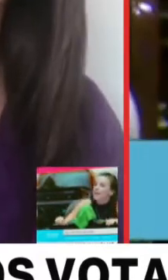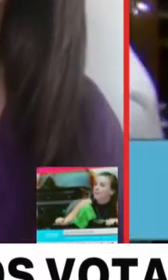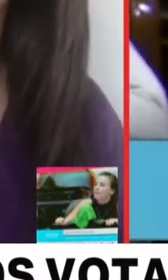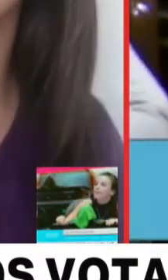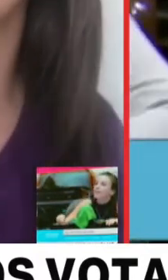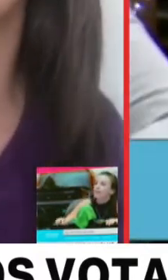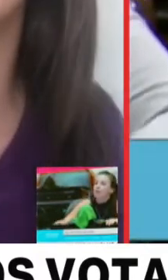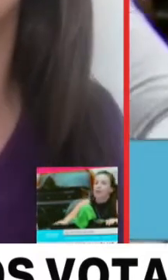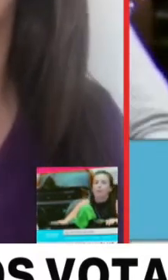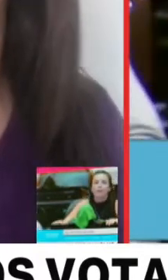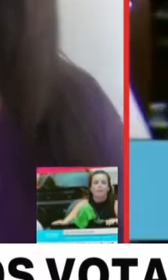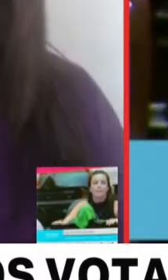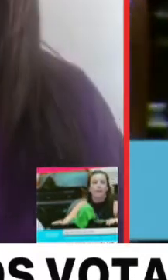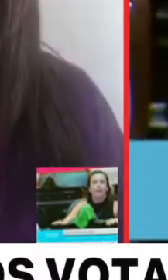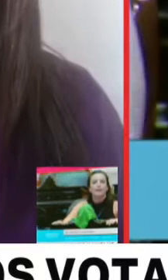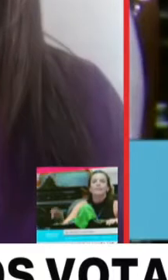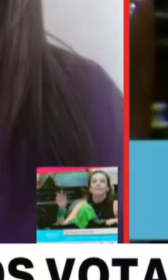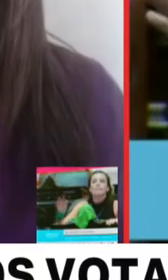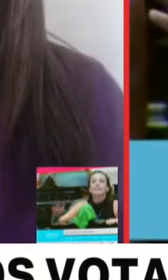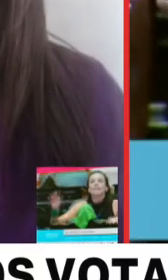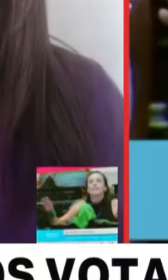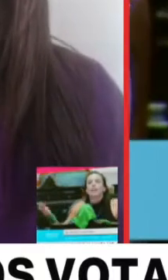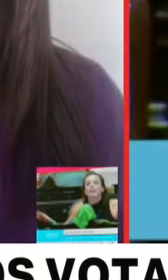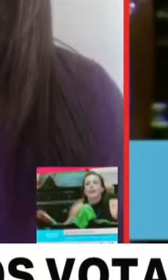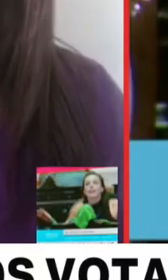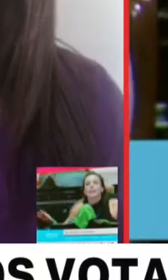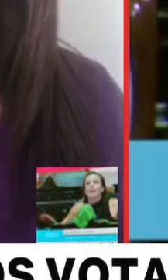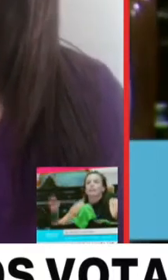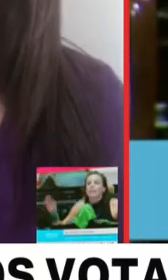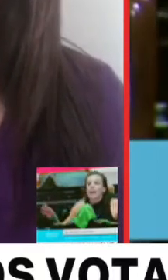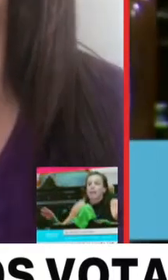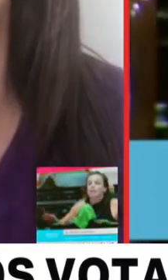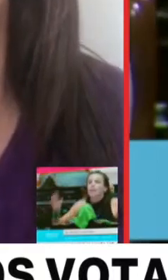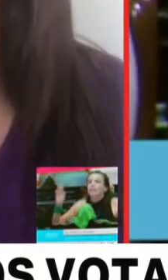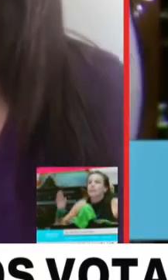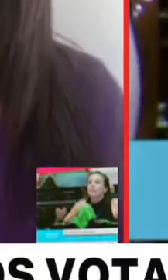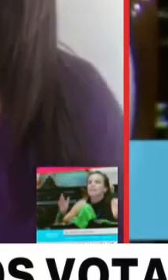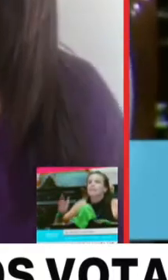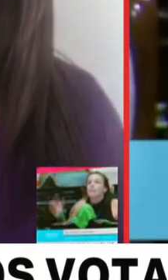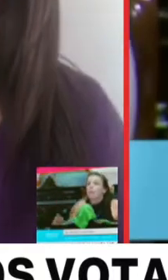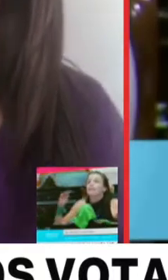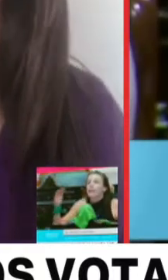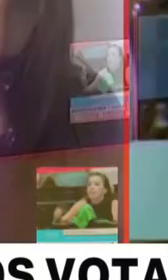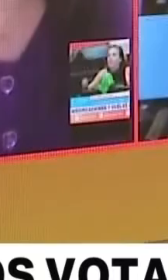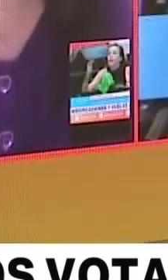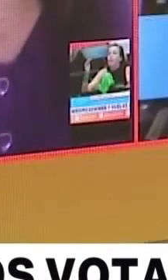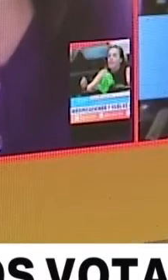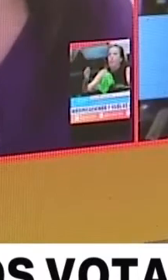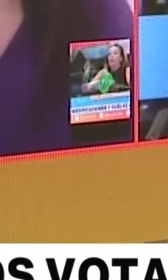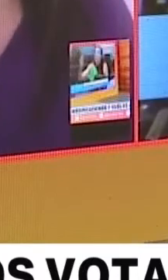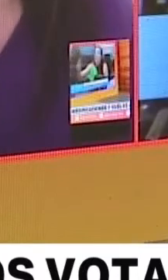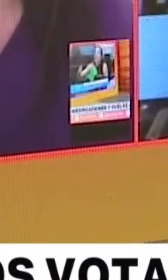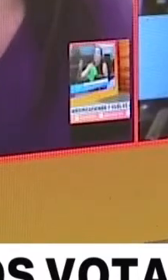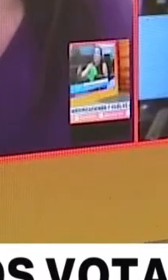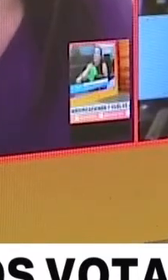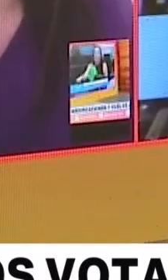la ley va a ser de vigencia inmediata, que quiere decir que empieza a regir a partir de su promulgación y por lo tanto va a tener incidencia